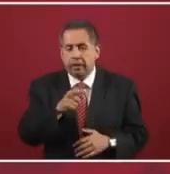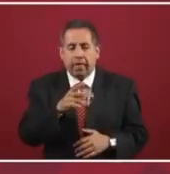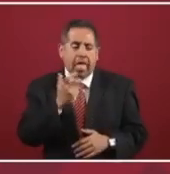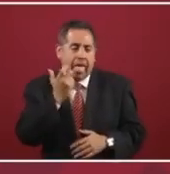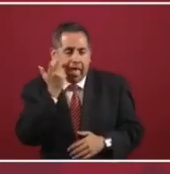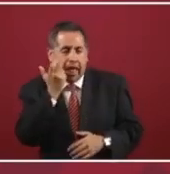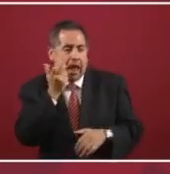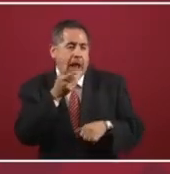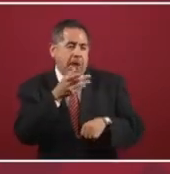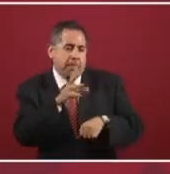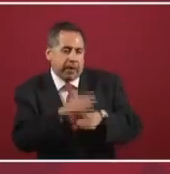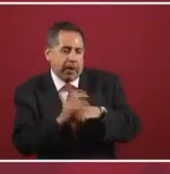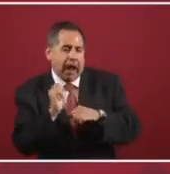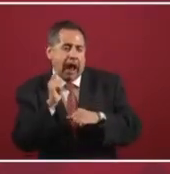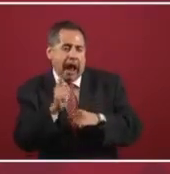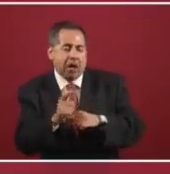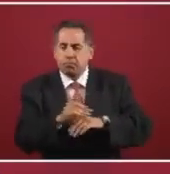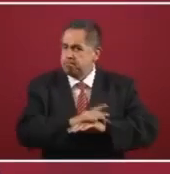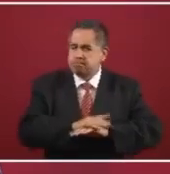privilegio